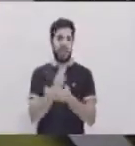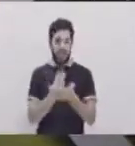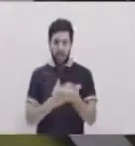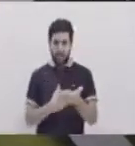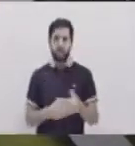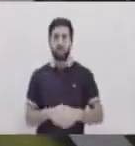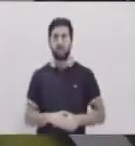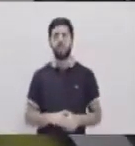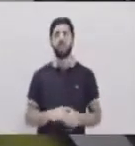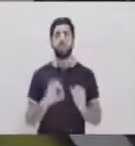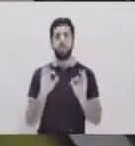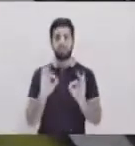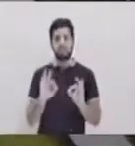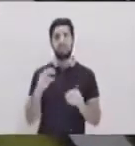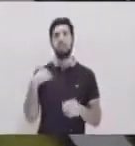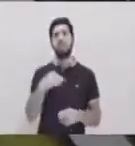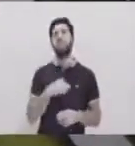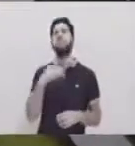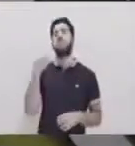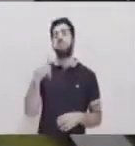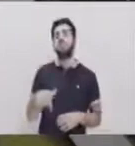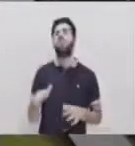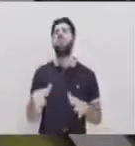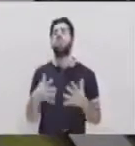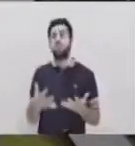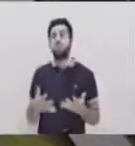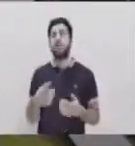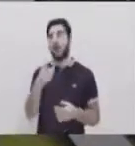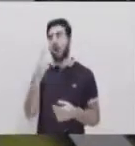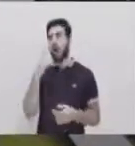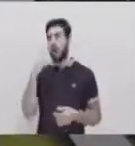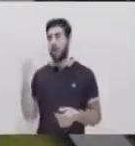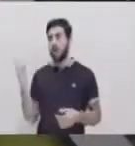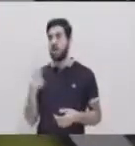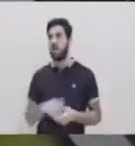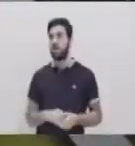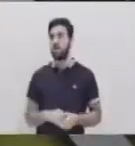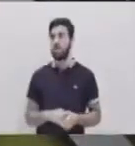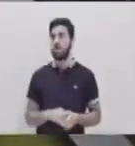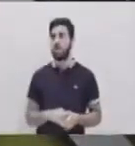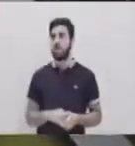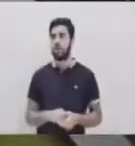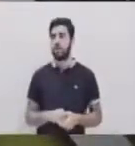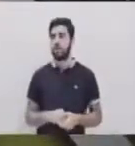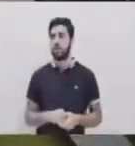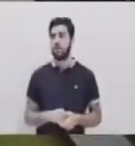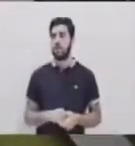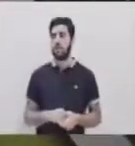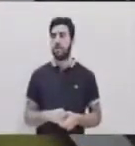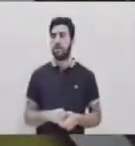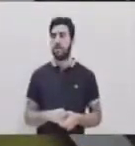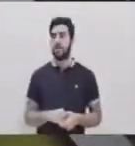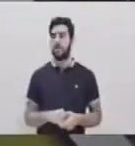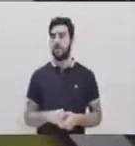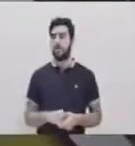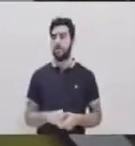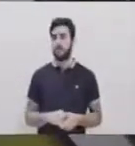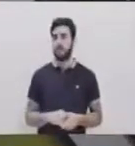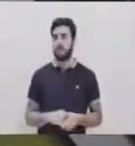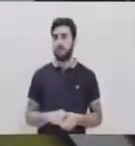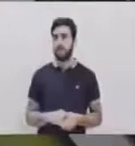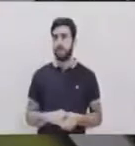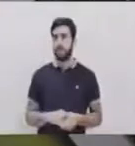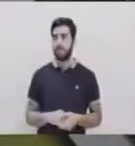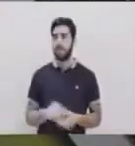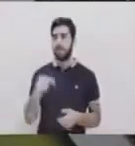¿verdad? Bueno, vamos entonces ahora a colocar dentro de los recipientes,